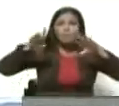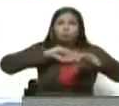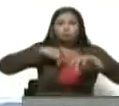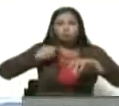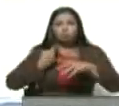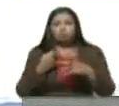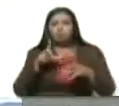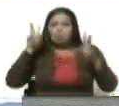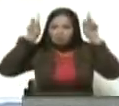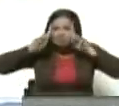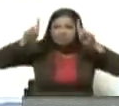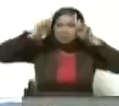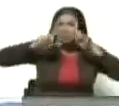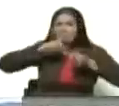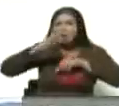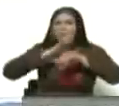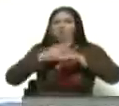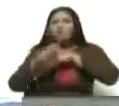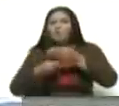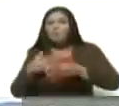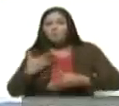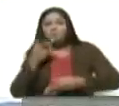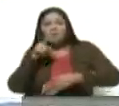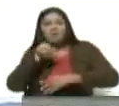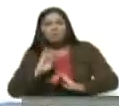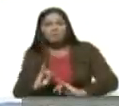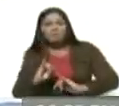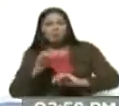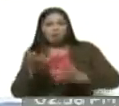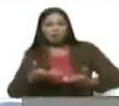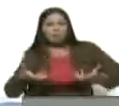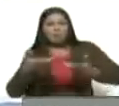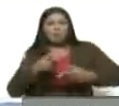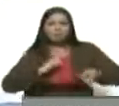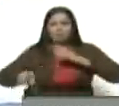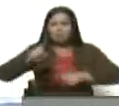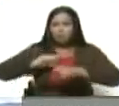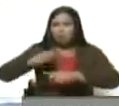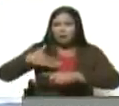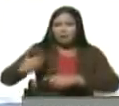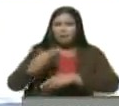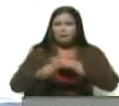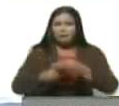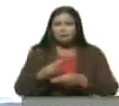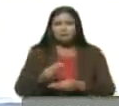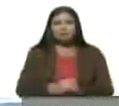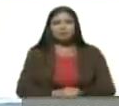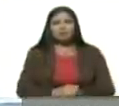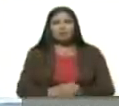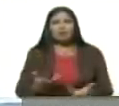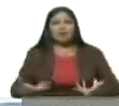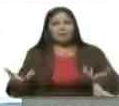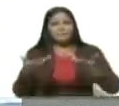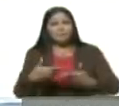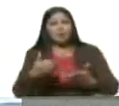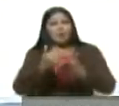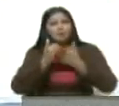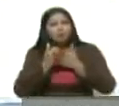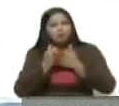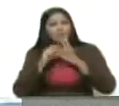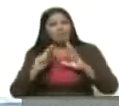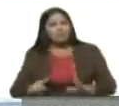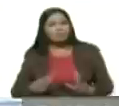unos perversos. ¿Cómo era posible que la dictadura hubiese quemado la ayuda